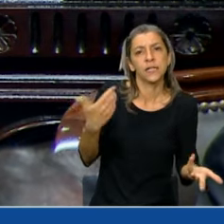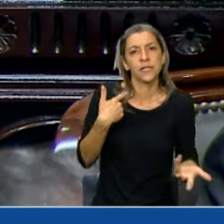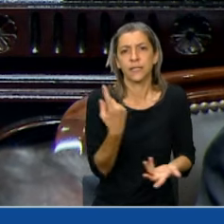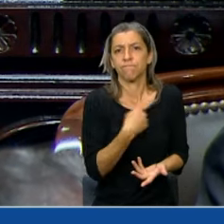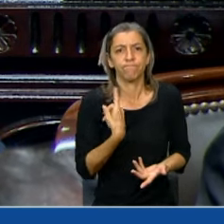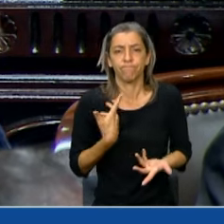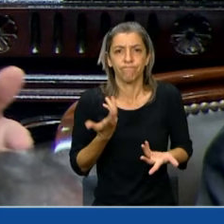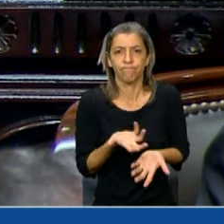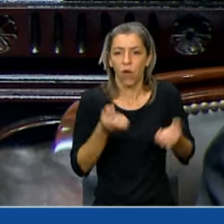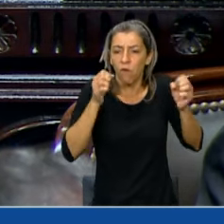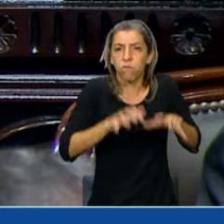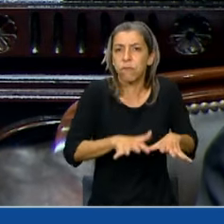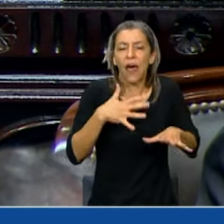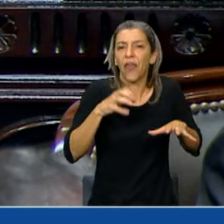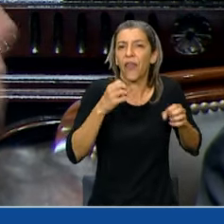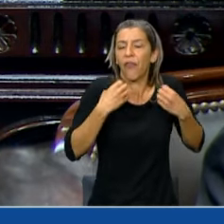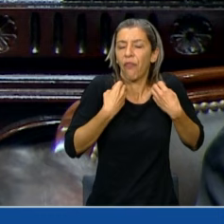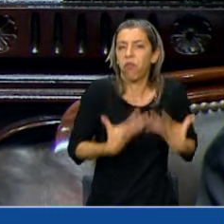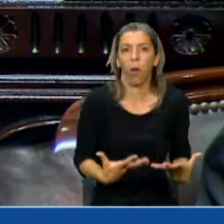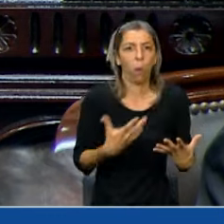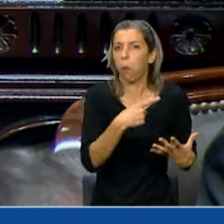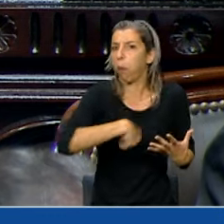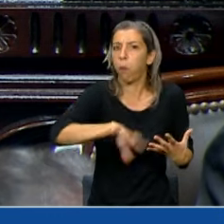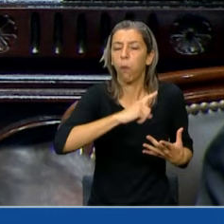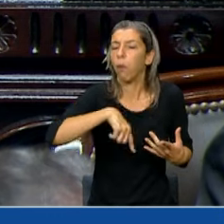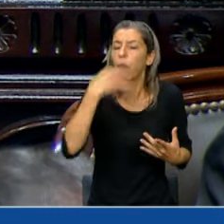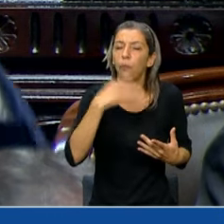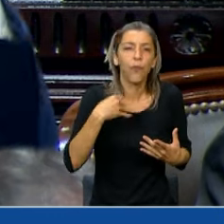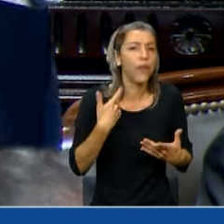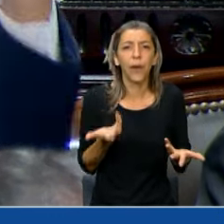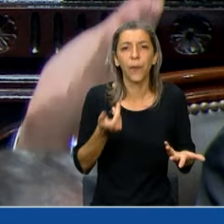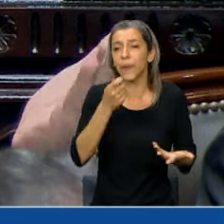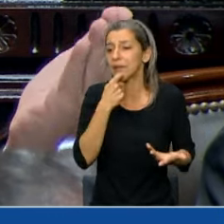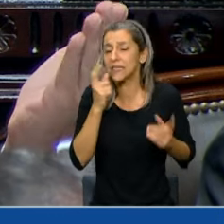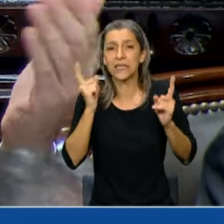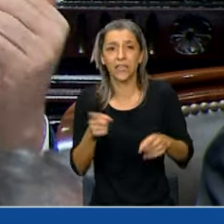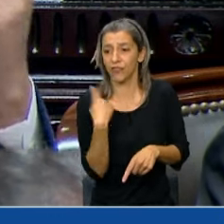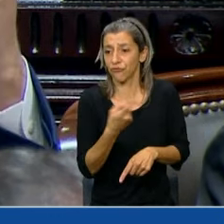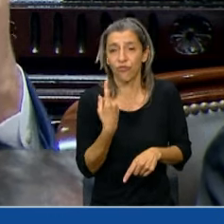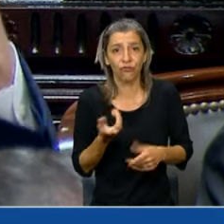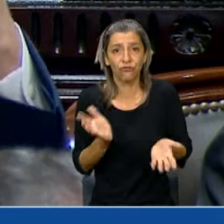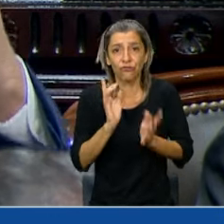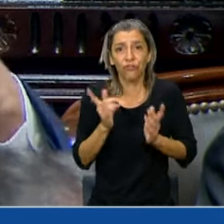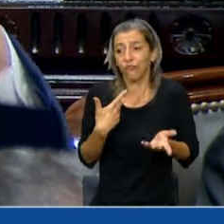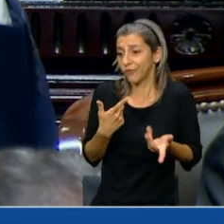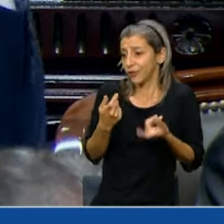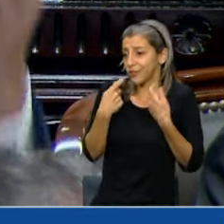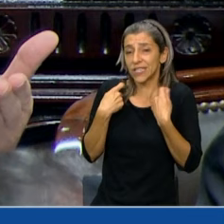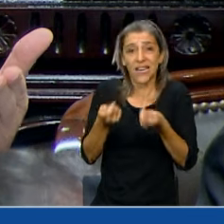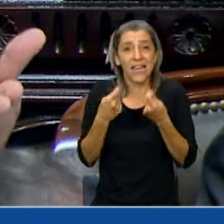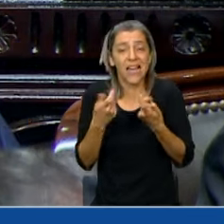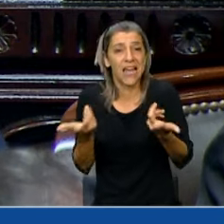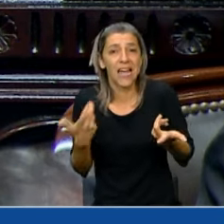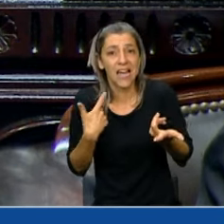ningún grupo de economistas ni economistas prestigiosos Porque si uno gana 80 y gasta 150 tenemos que algún día plantearnos cómo ganamos